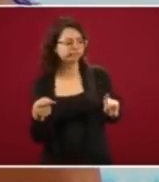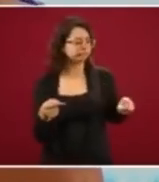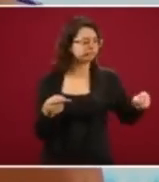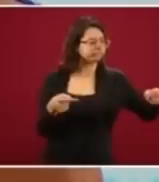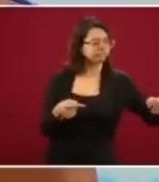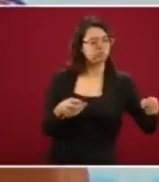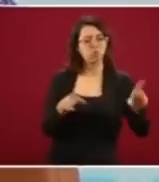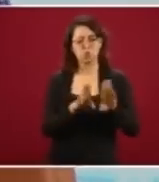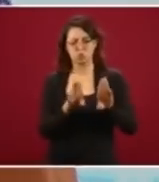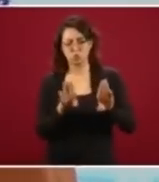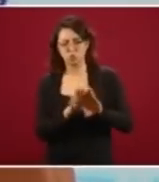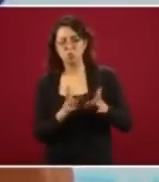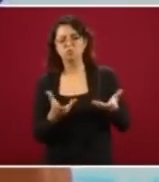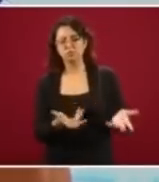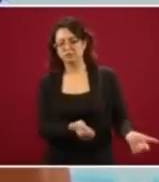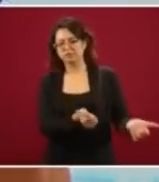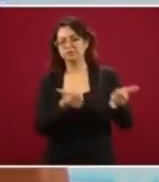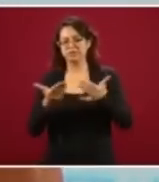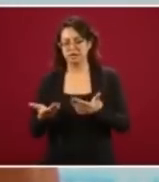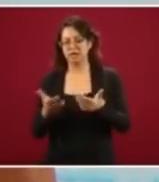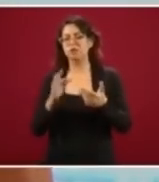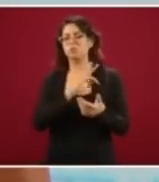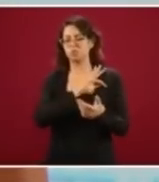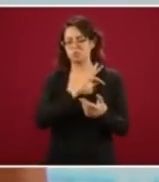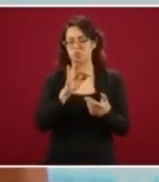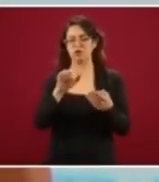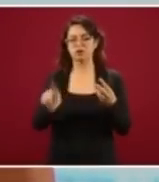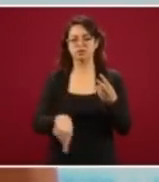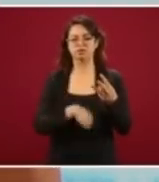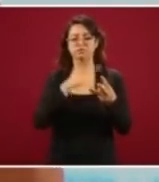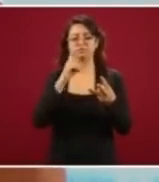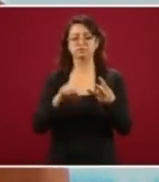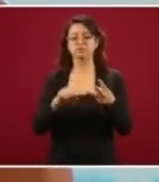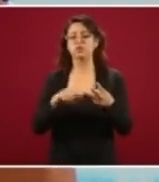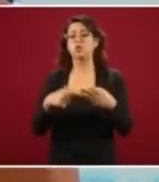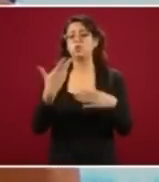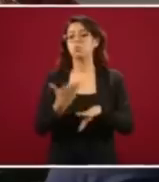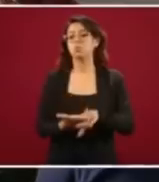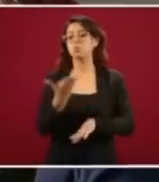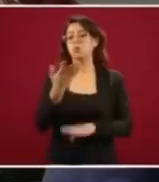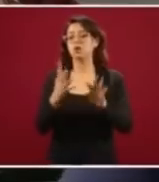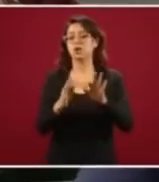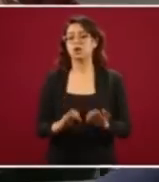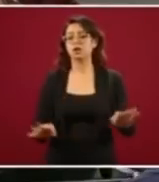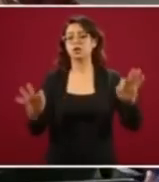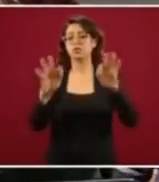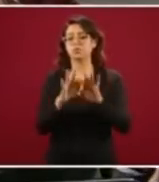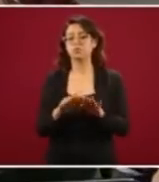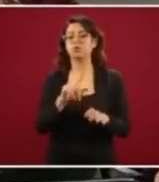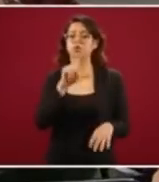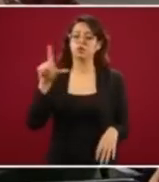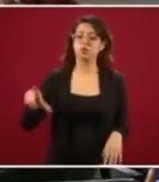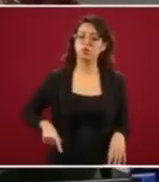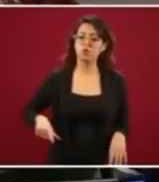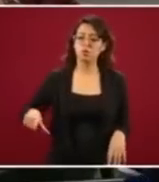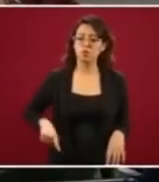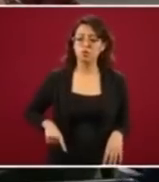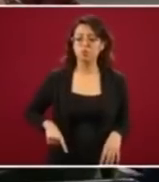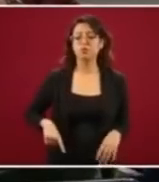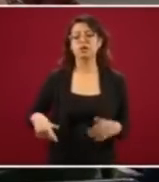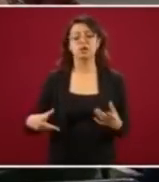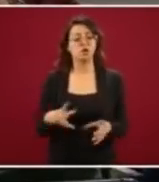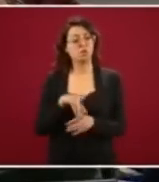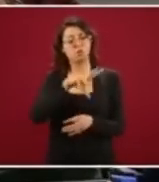adecuado. Y número tres, que era imprescindible que el Gobierno de México realizara todas las